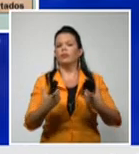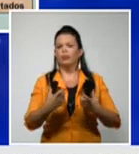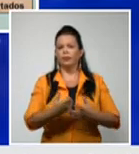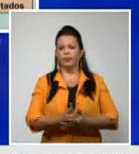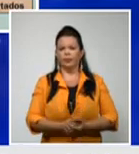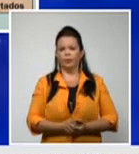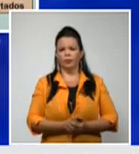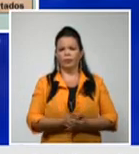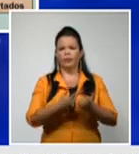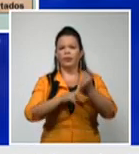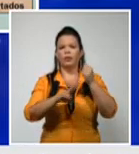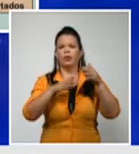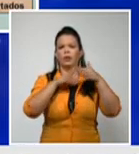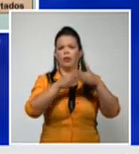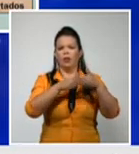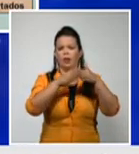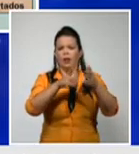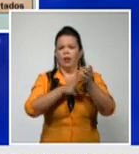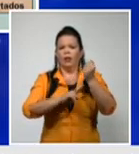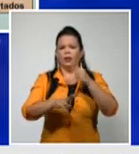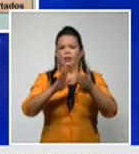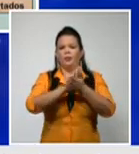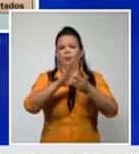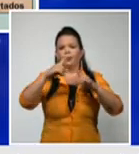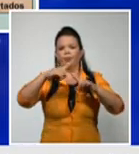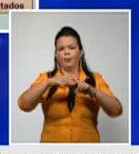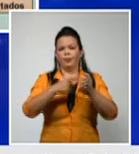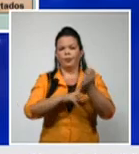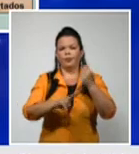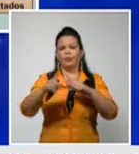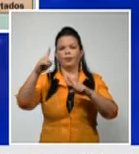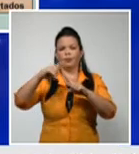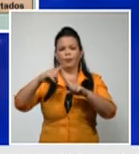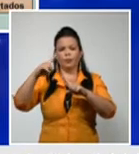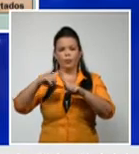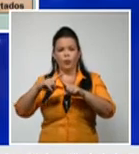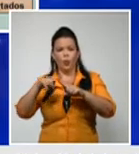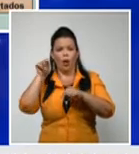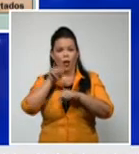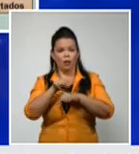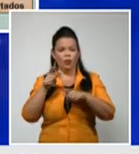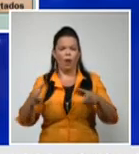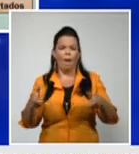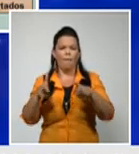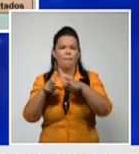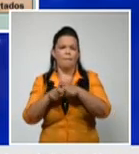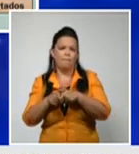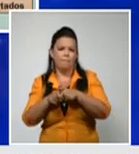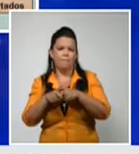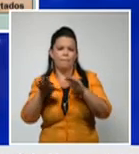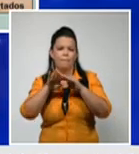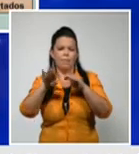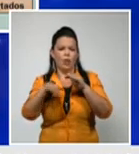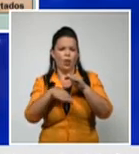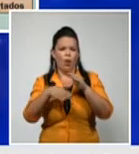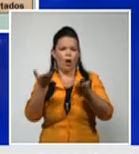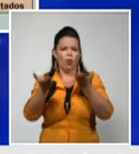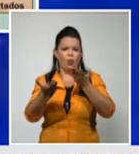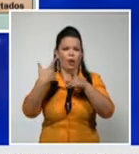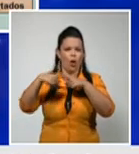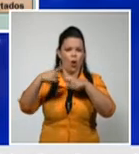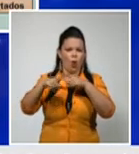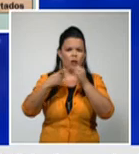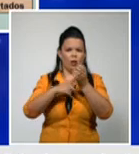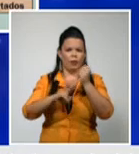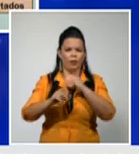Granma, Matanzas y Las Tunas con las tasas más bajas de nuestro país. Aquí decir